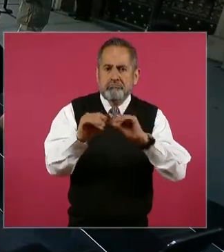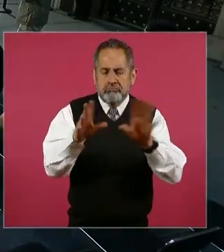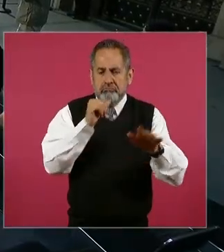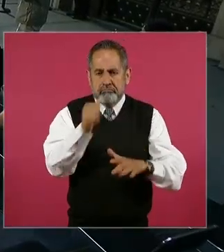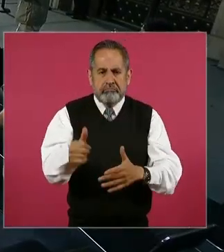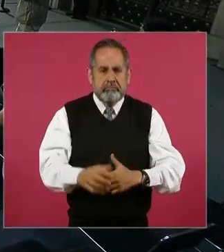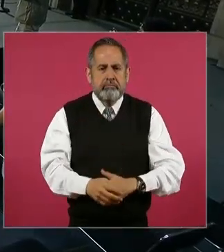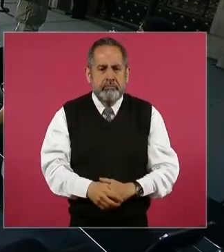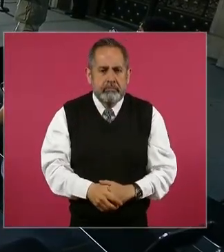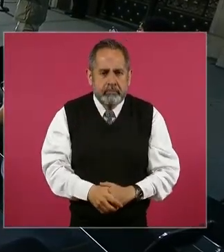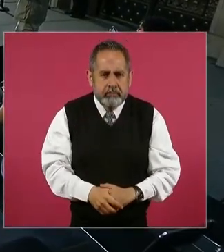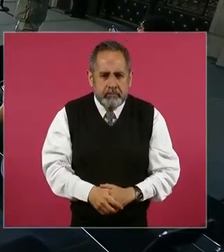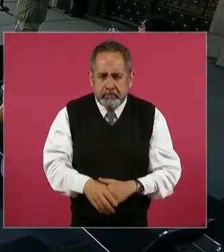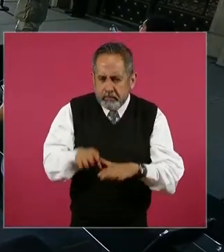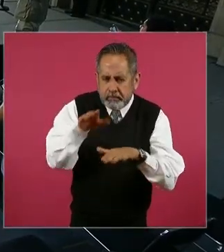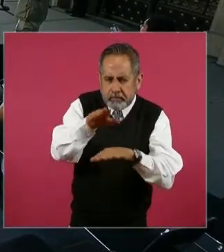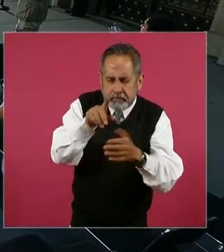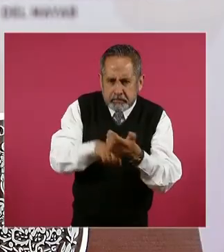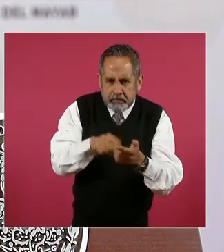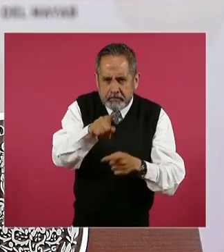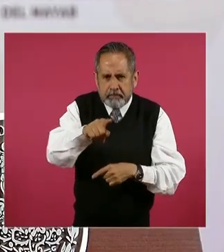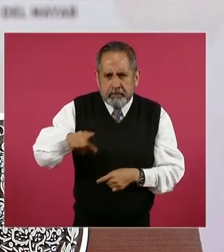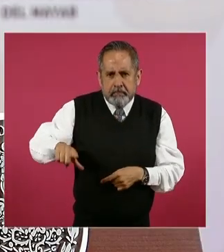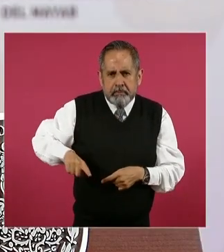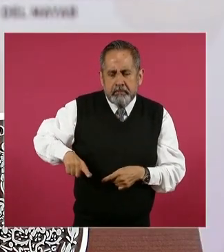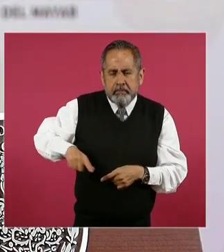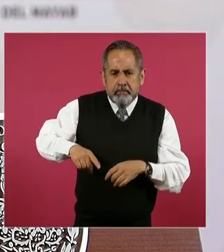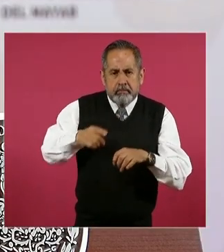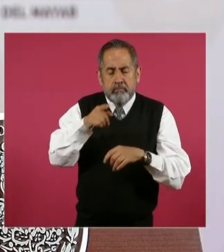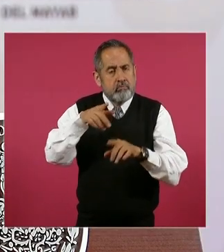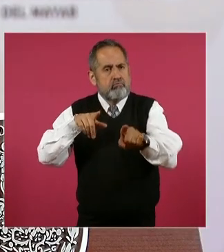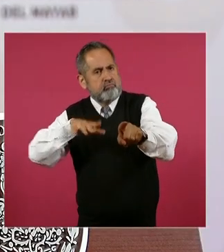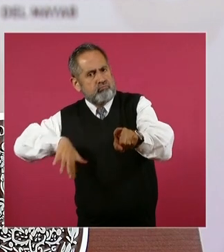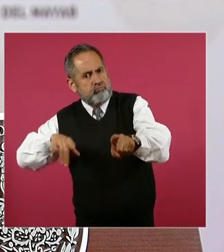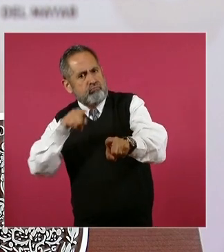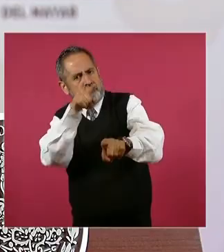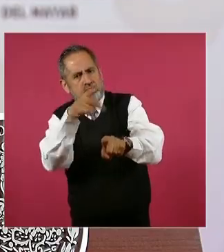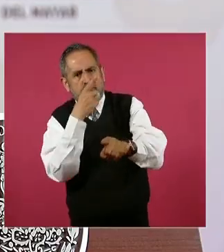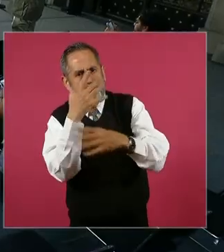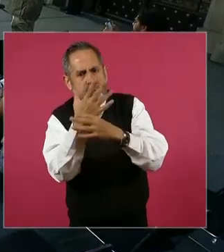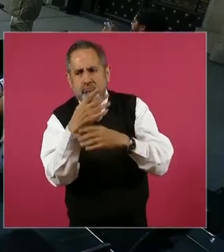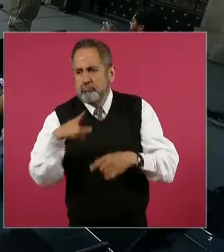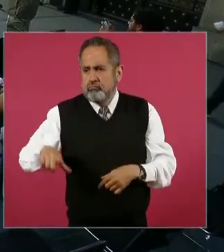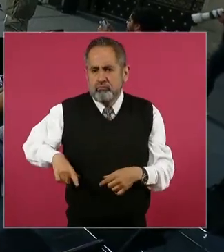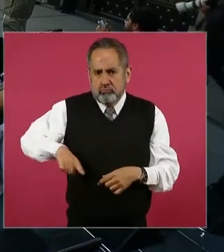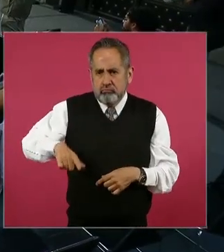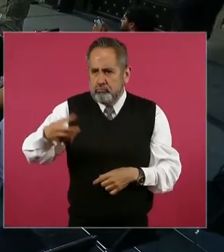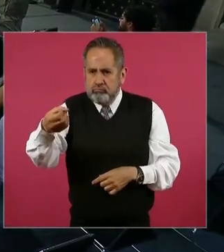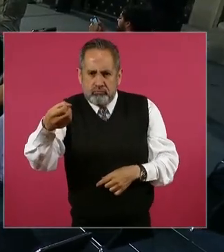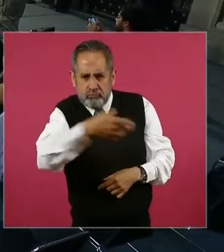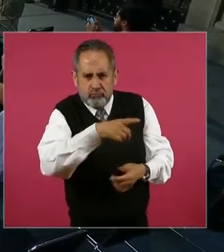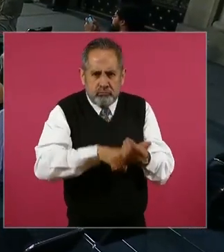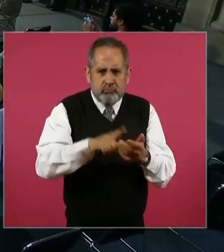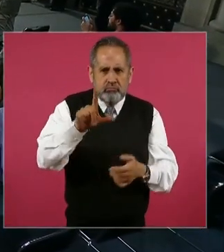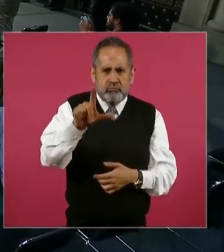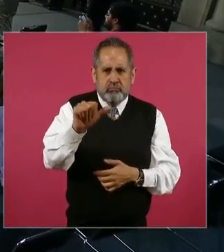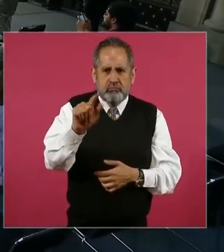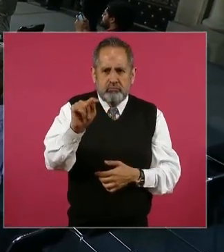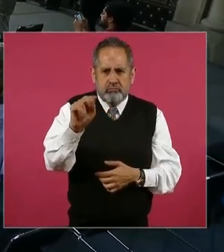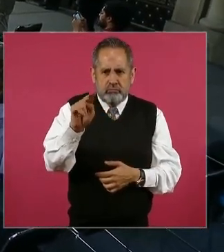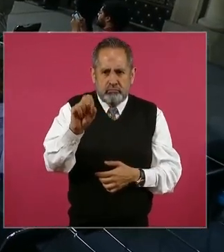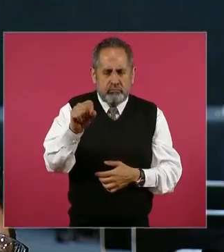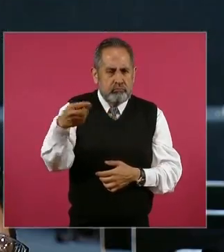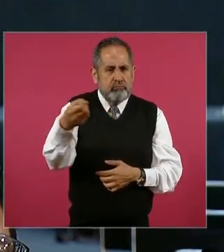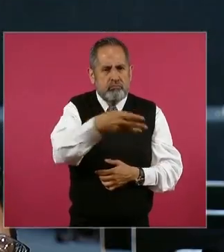comentar estás hablando de entidades públicas usted comentó que dieron dinero a latinus exactamente